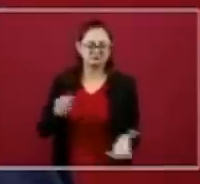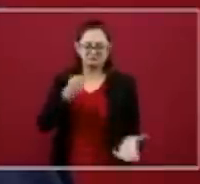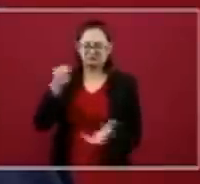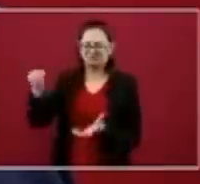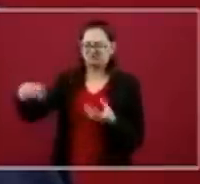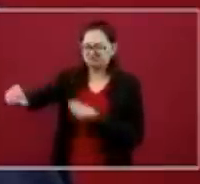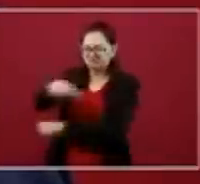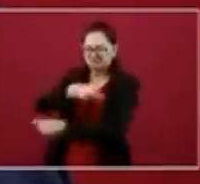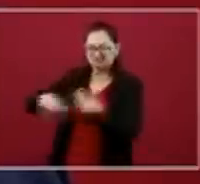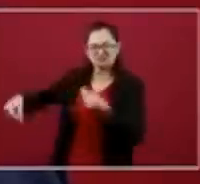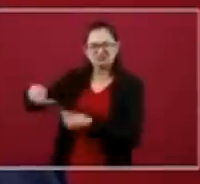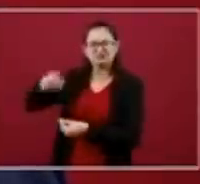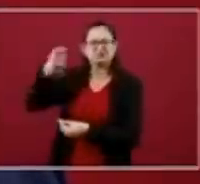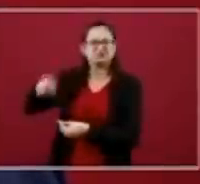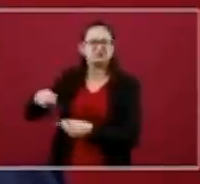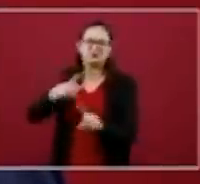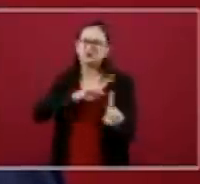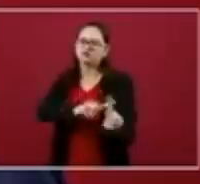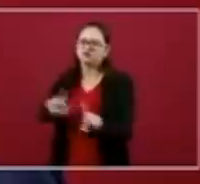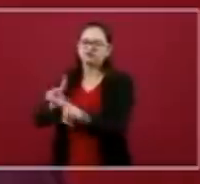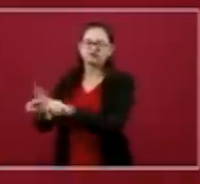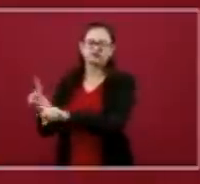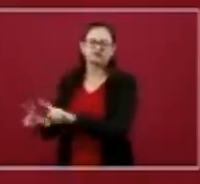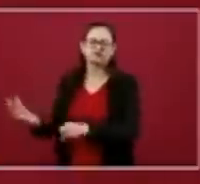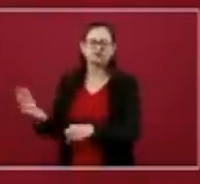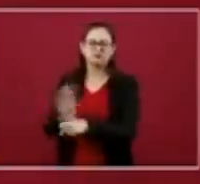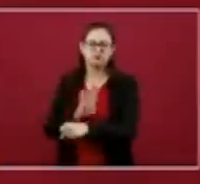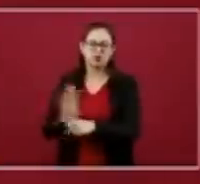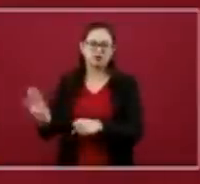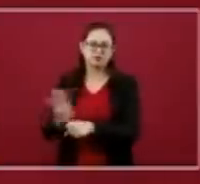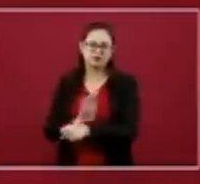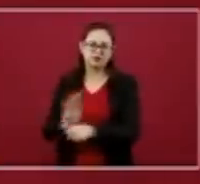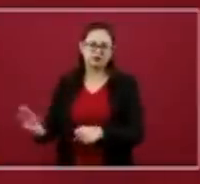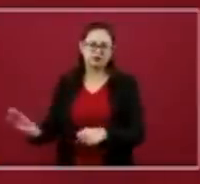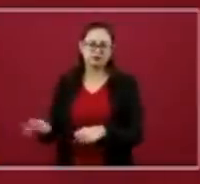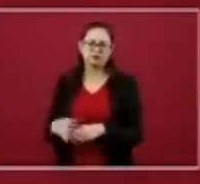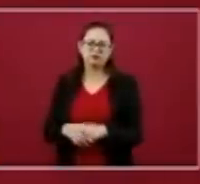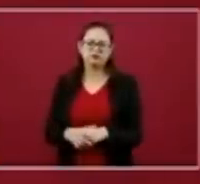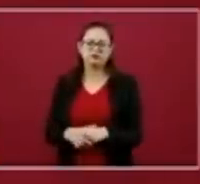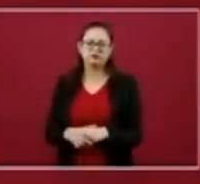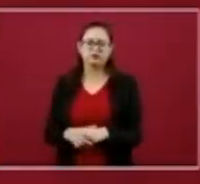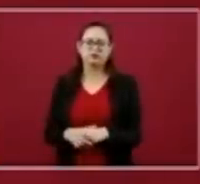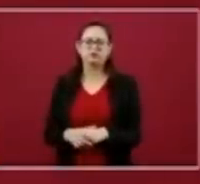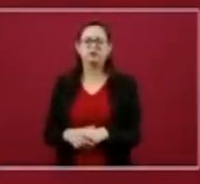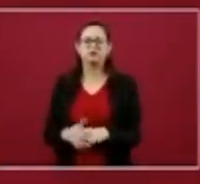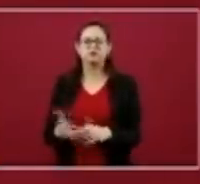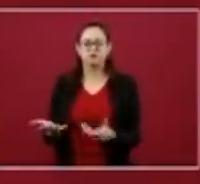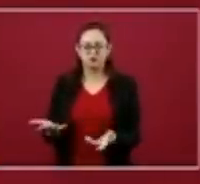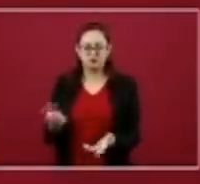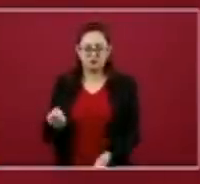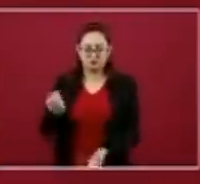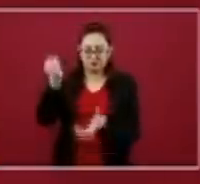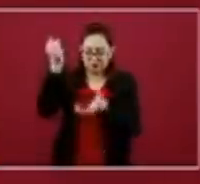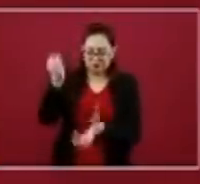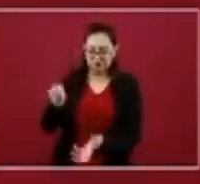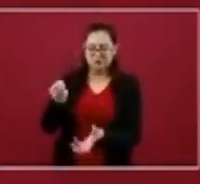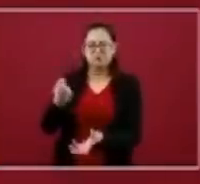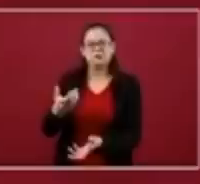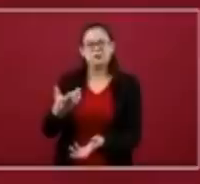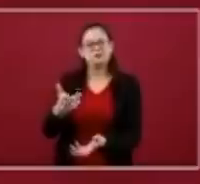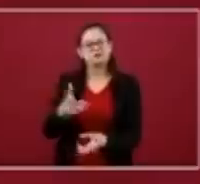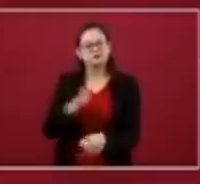beneficios de todo tipo, pero esto nos permite tener finanzas públicas